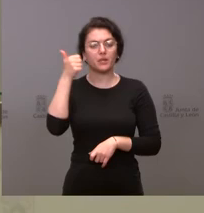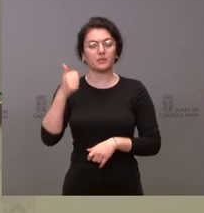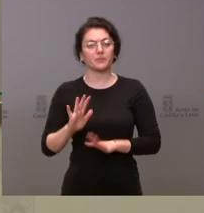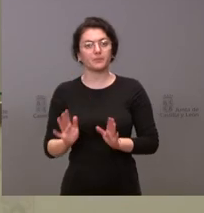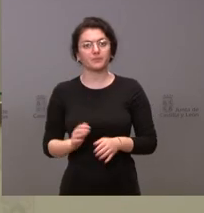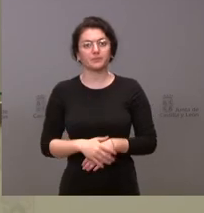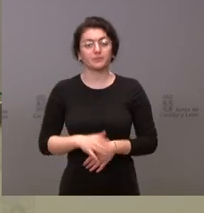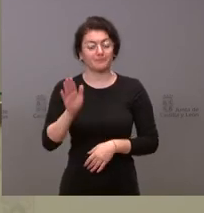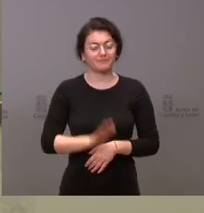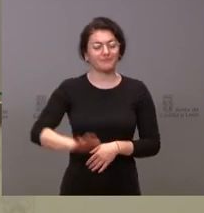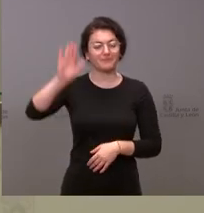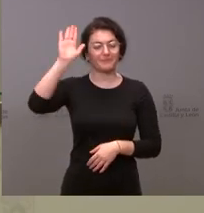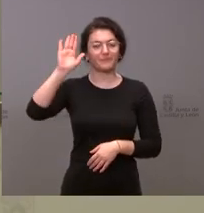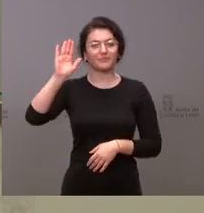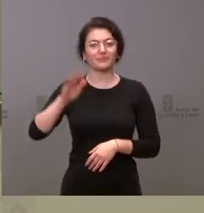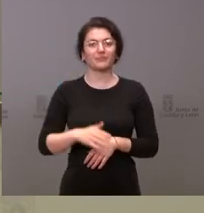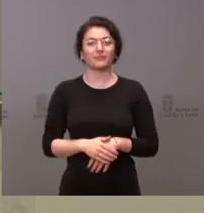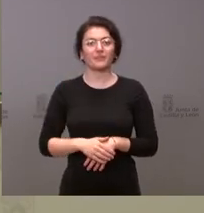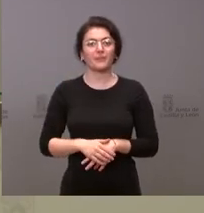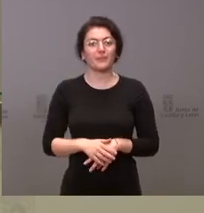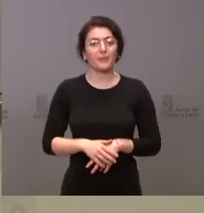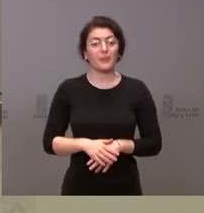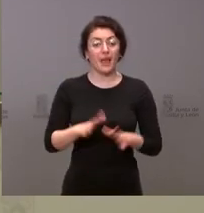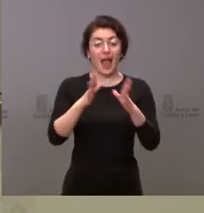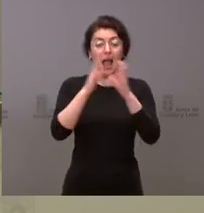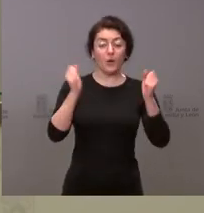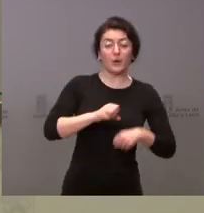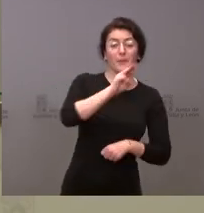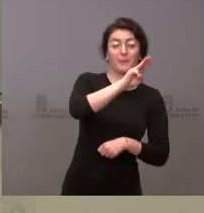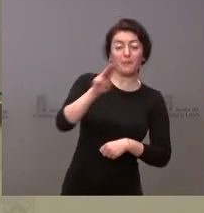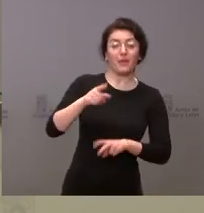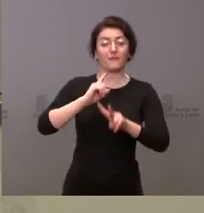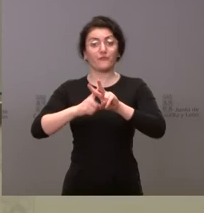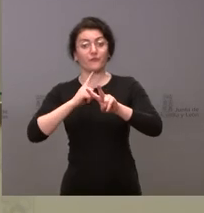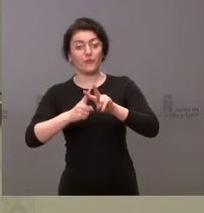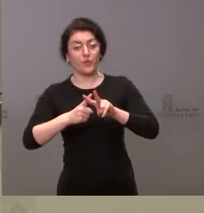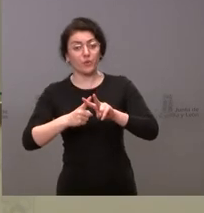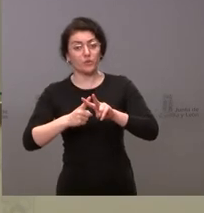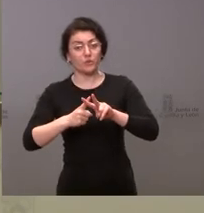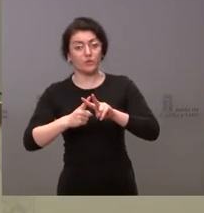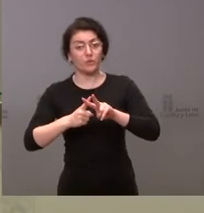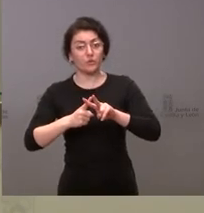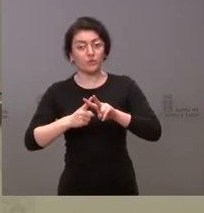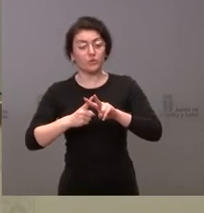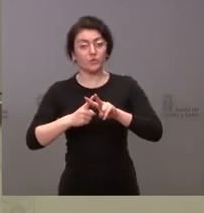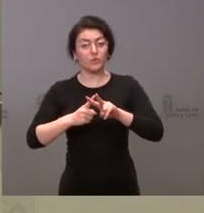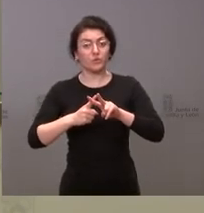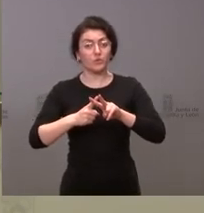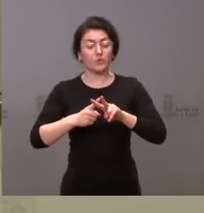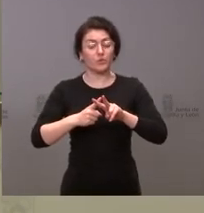para preguntarle a tenor del acuerdo entre vos y el pp para formar gobierno la comunidad del pasado